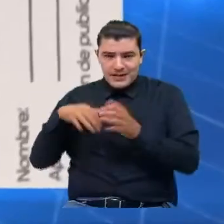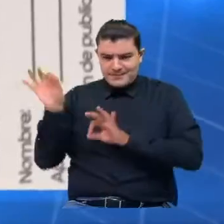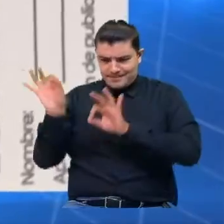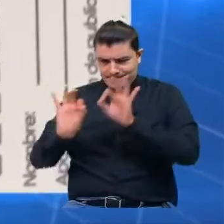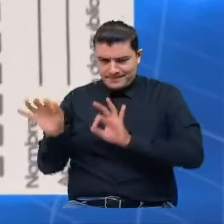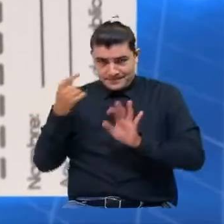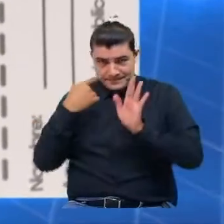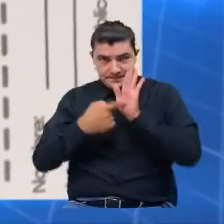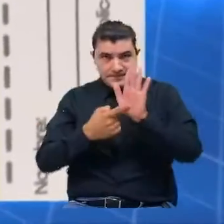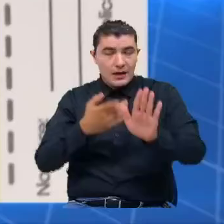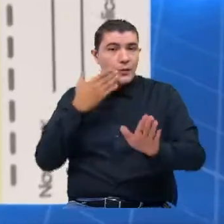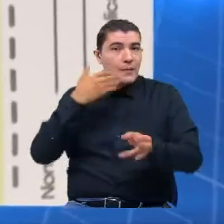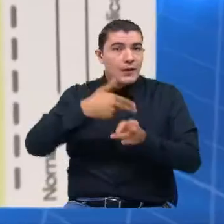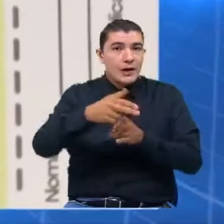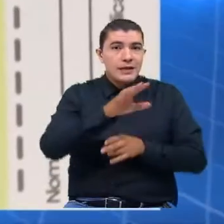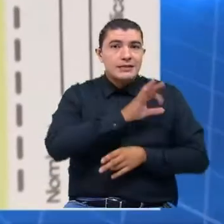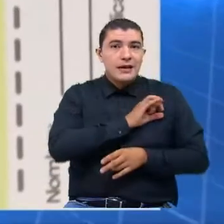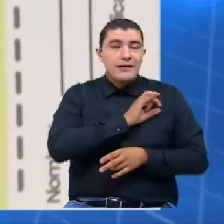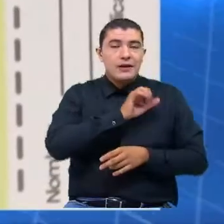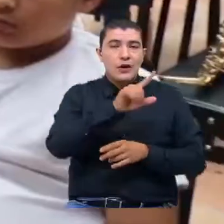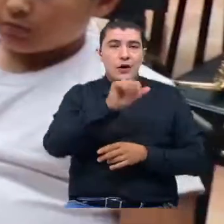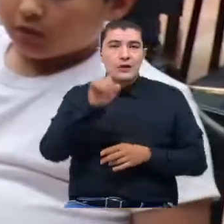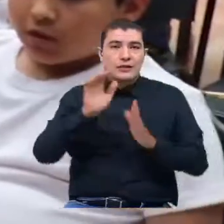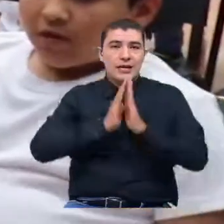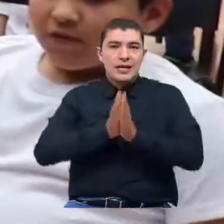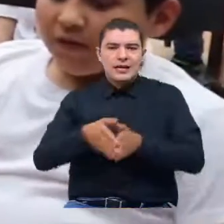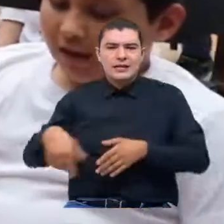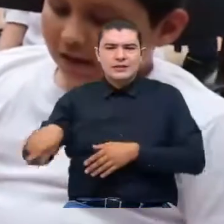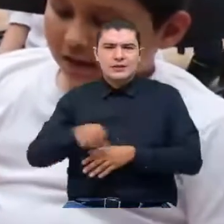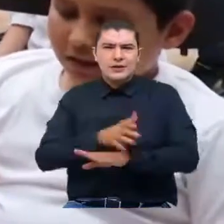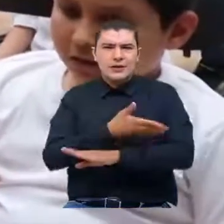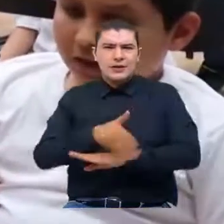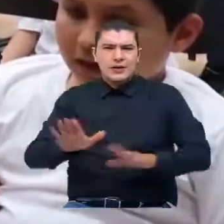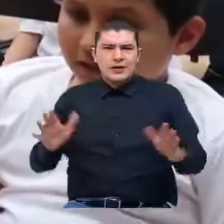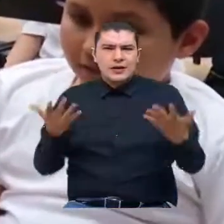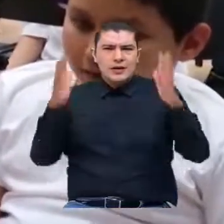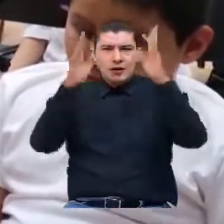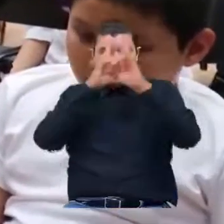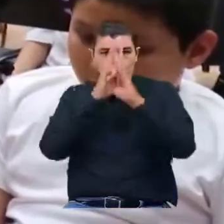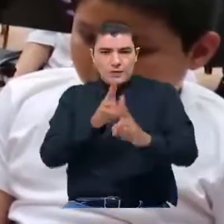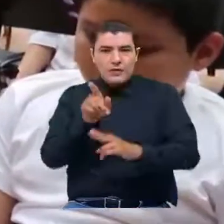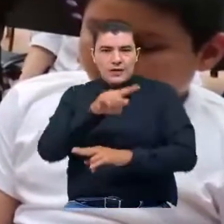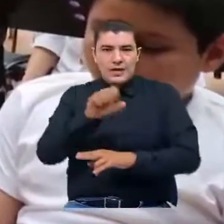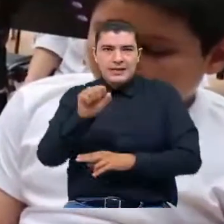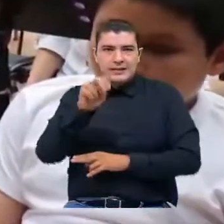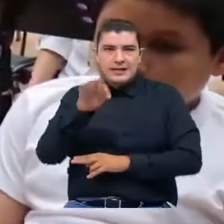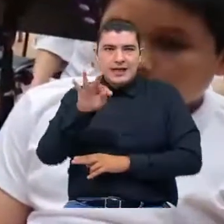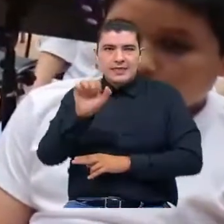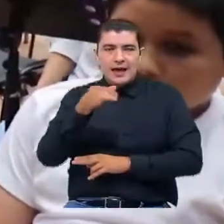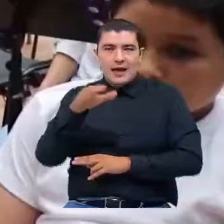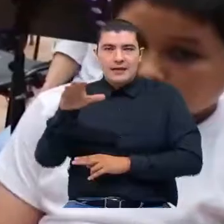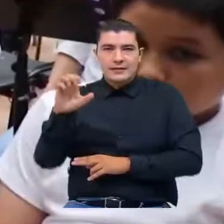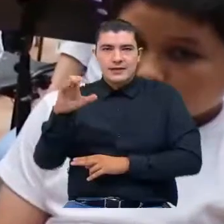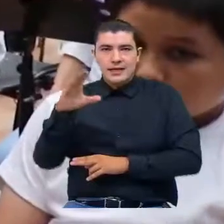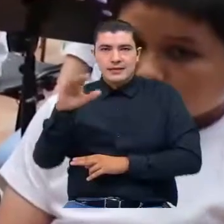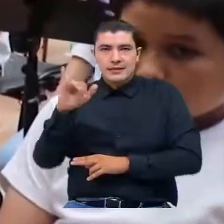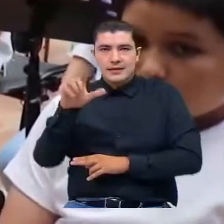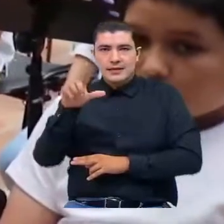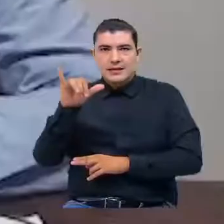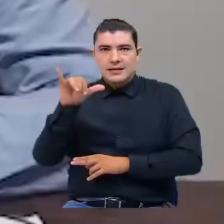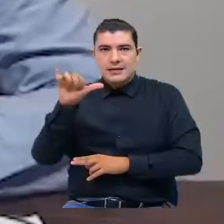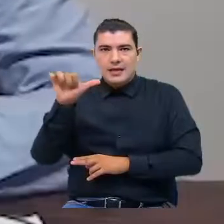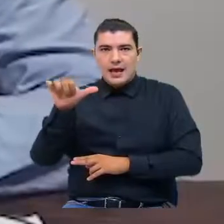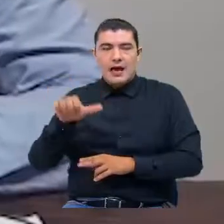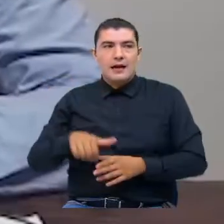El próximo sábado 11 de diciembre se realizará el gran concierto en honor a Santa Cecilia, patrona universal de los músicos.